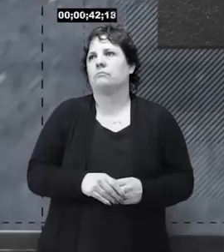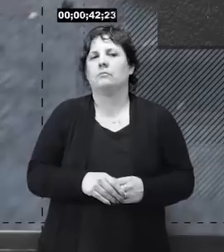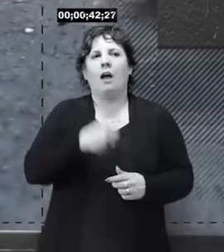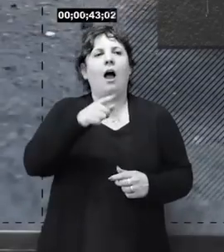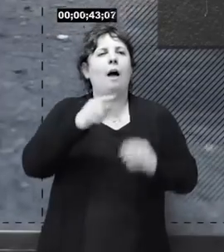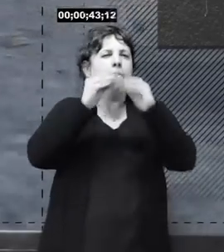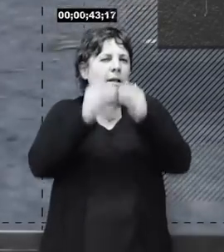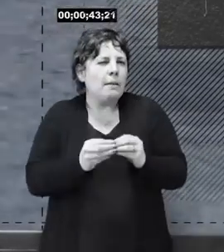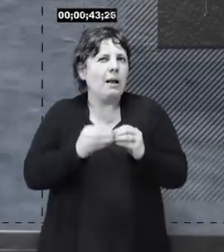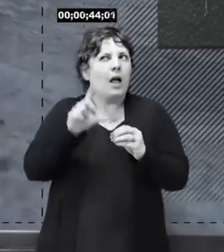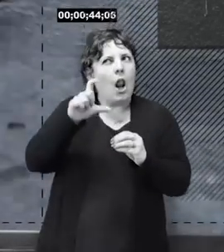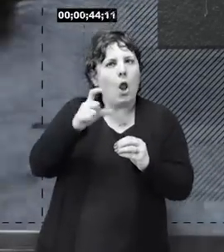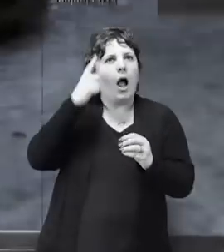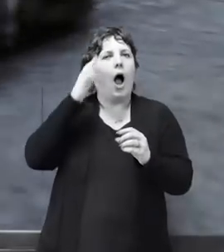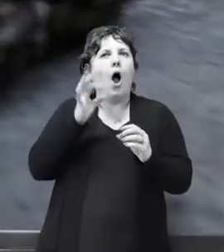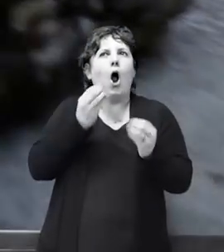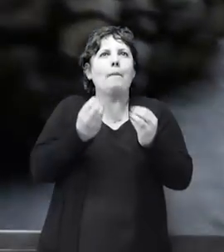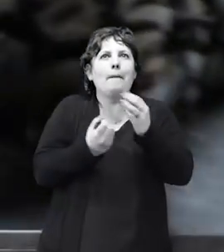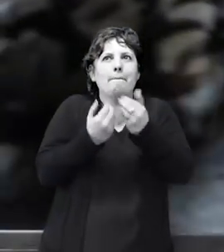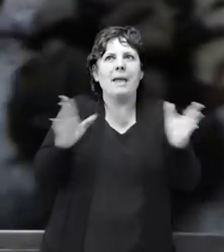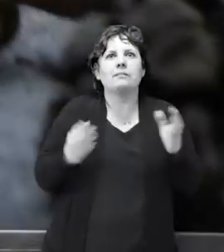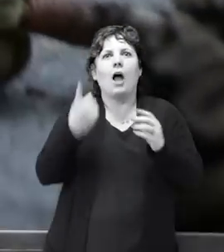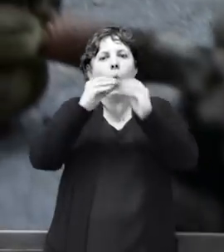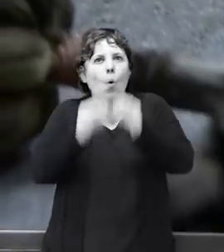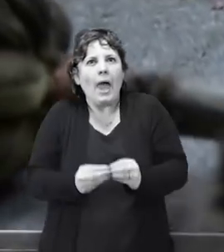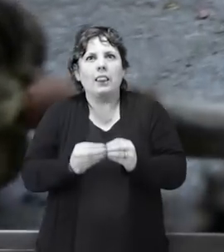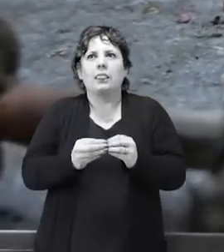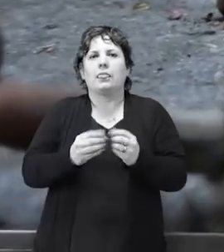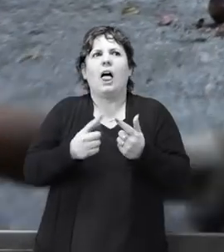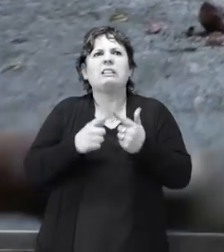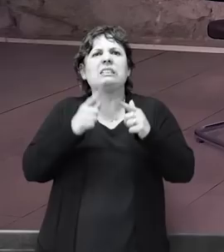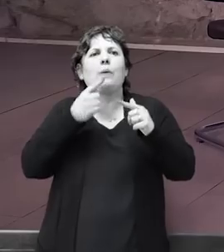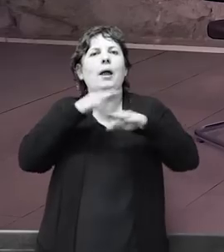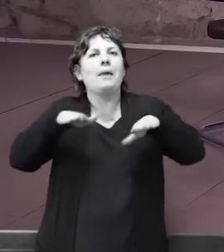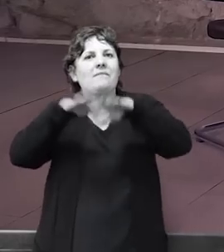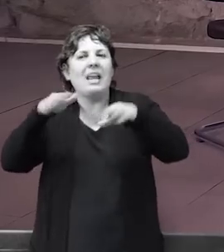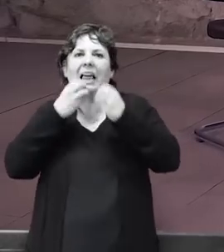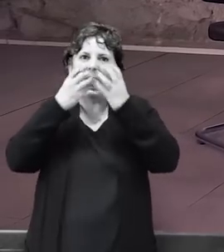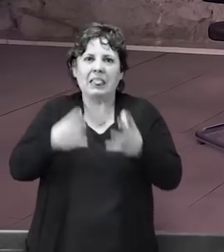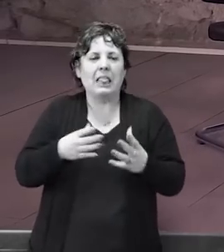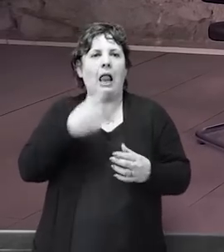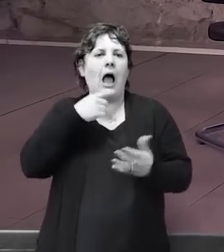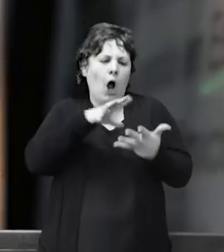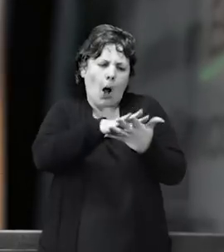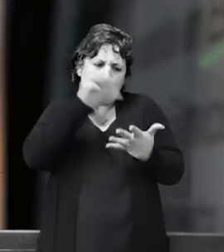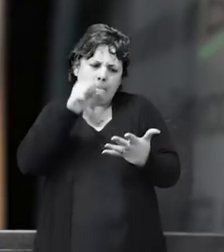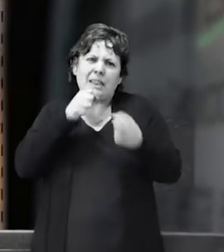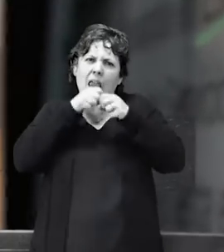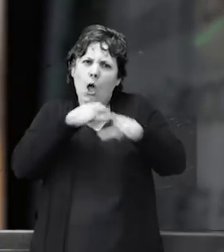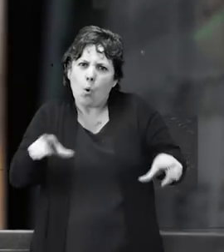aspectos lógico-matemáticos, proto-aritméticos en algún nivel, desarrollo, comprensión del